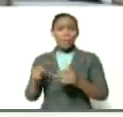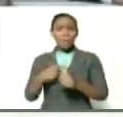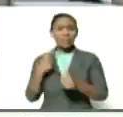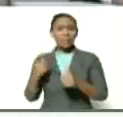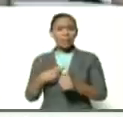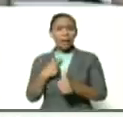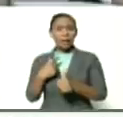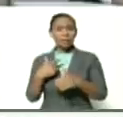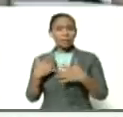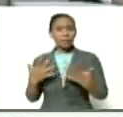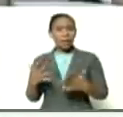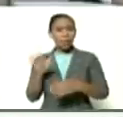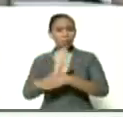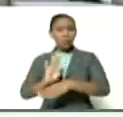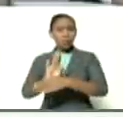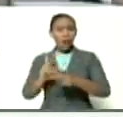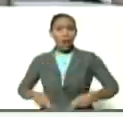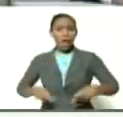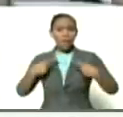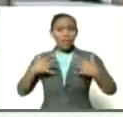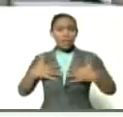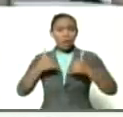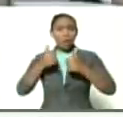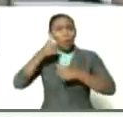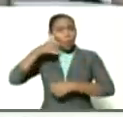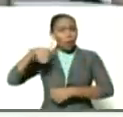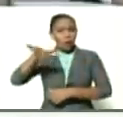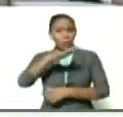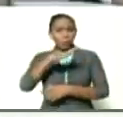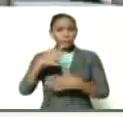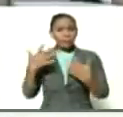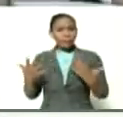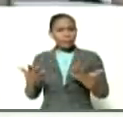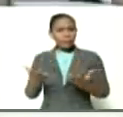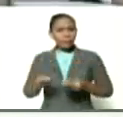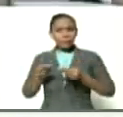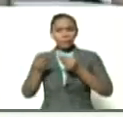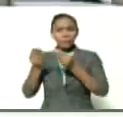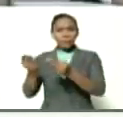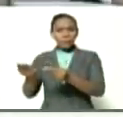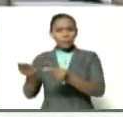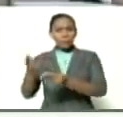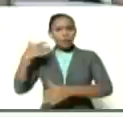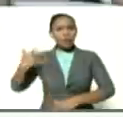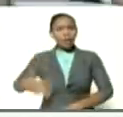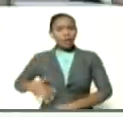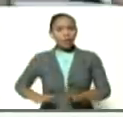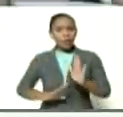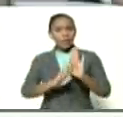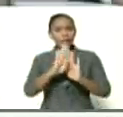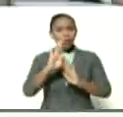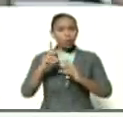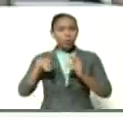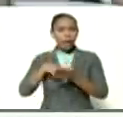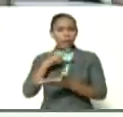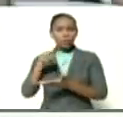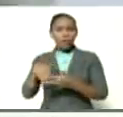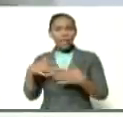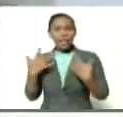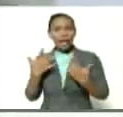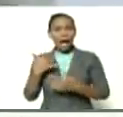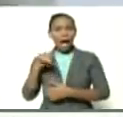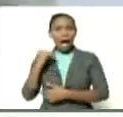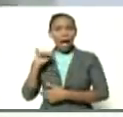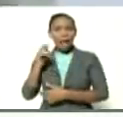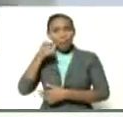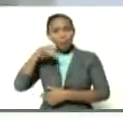proteger la vida y la salud de nuestro pueblo y para garantizar el derecho al desarrollo nacional que tiene también